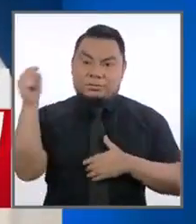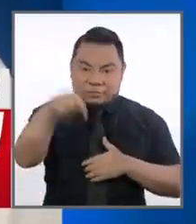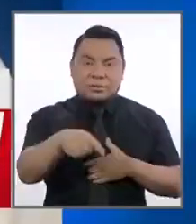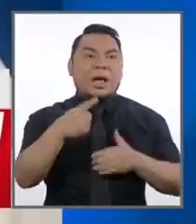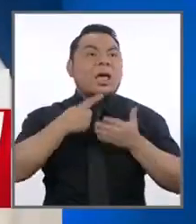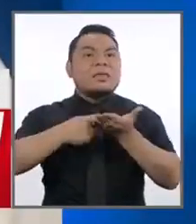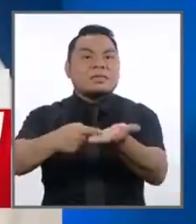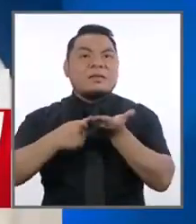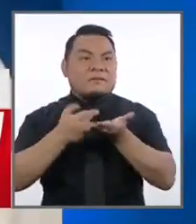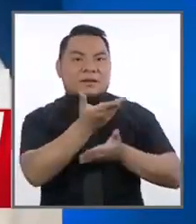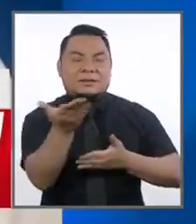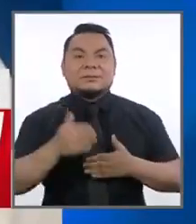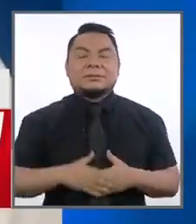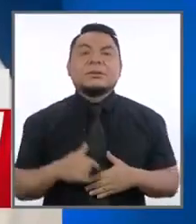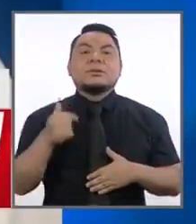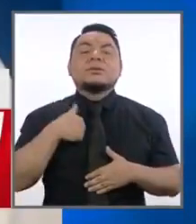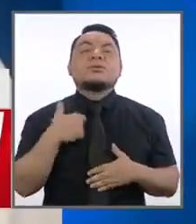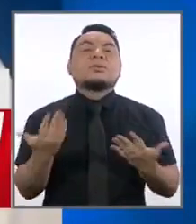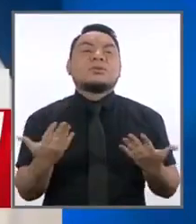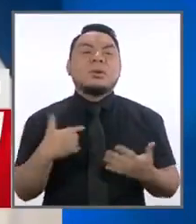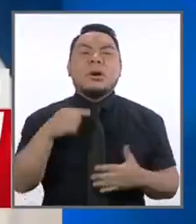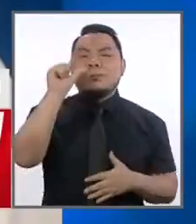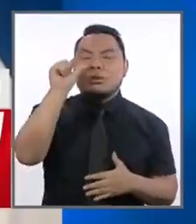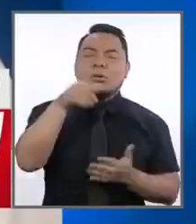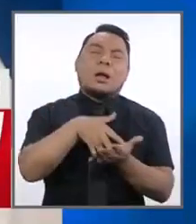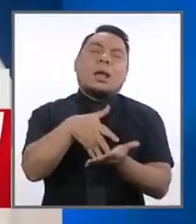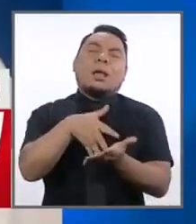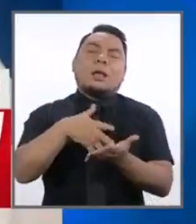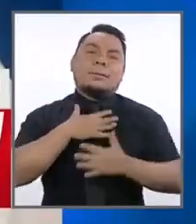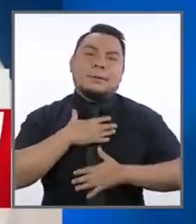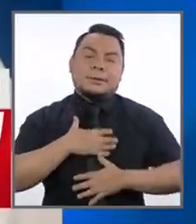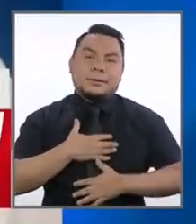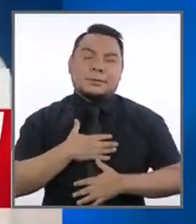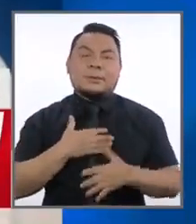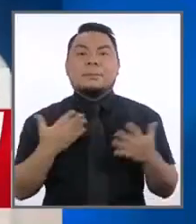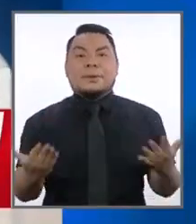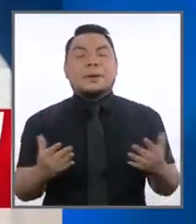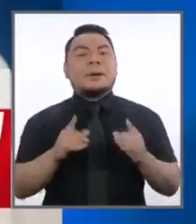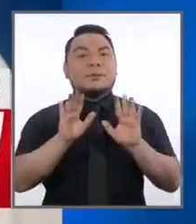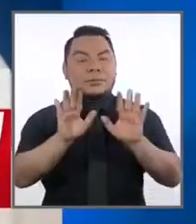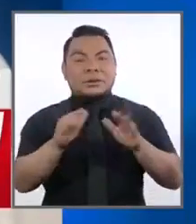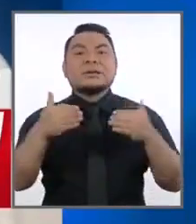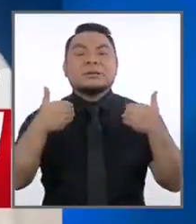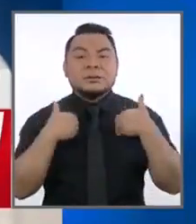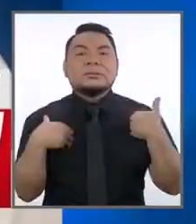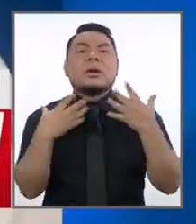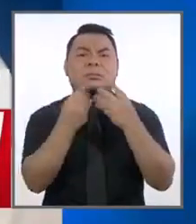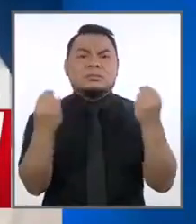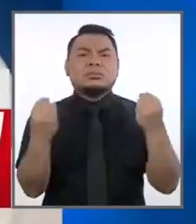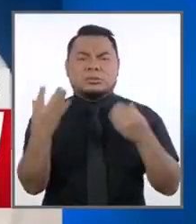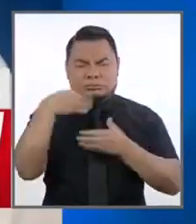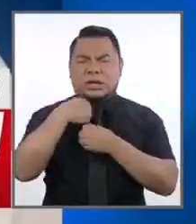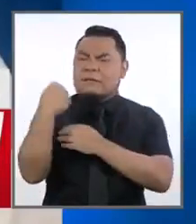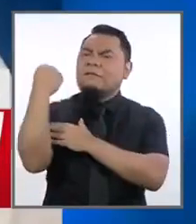este debate. Estoy todavía un poco débil físicamente, pero tenemos mucha